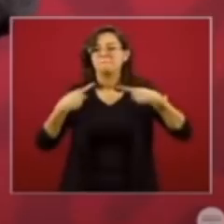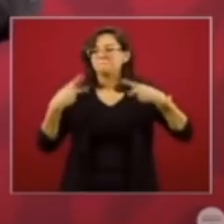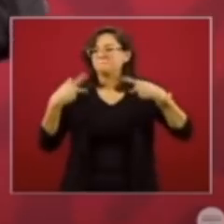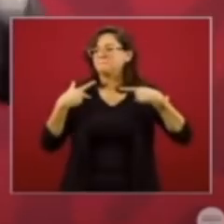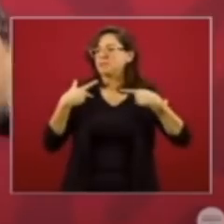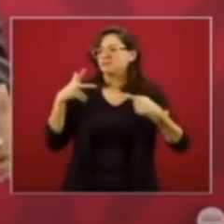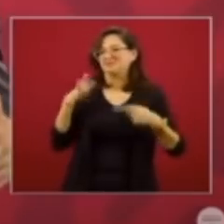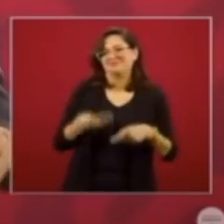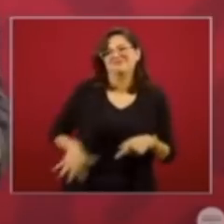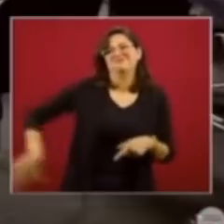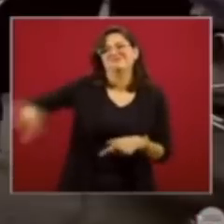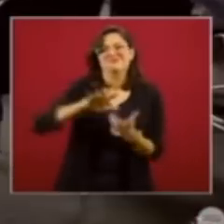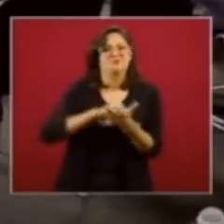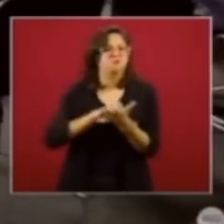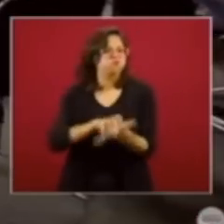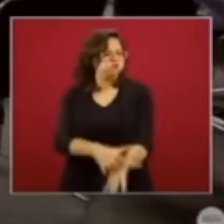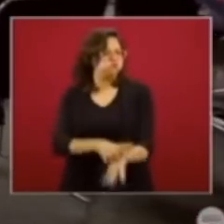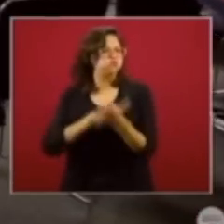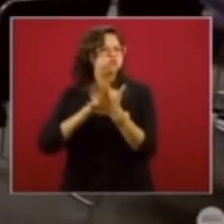una ola,